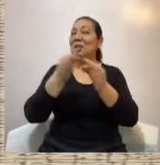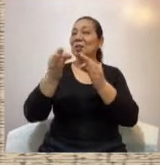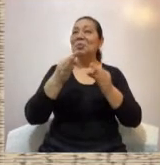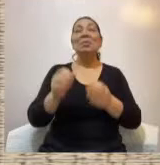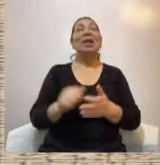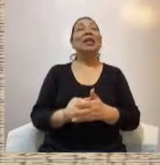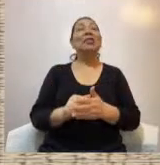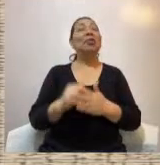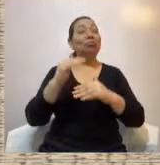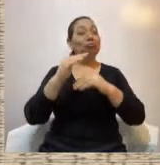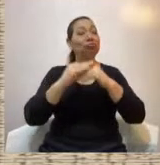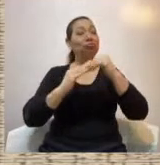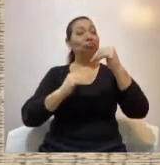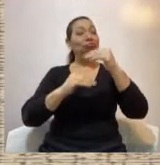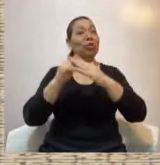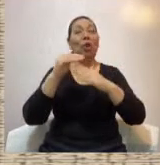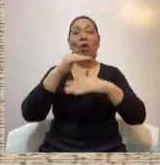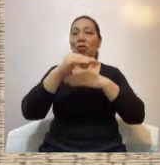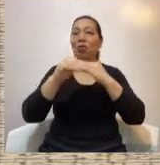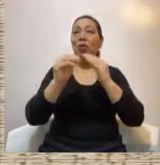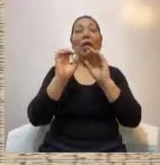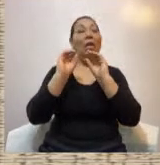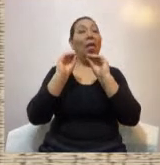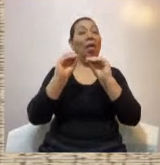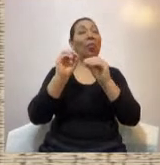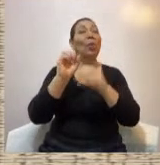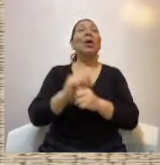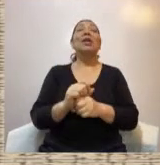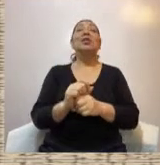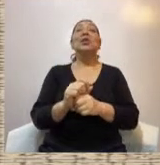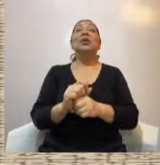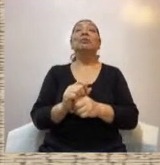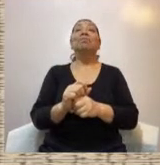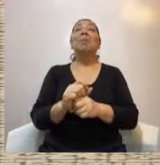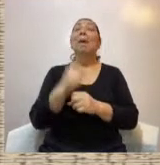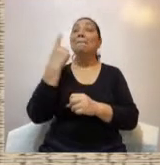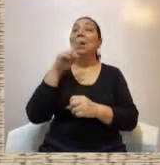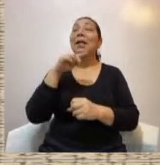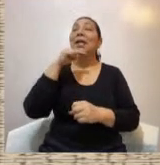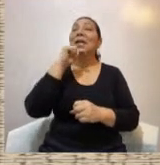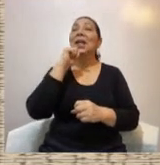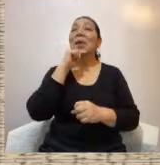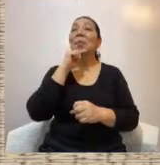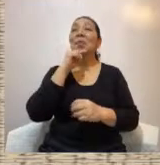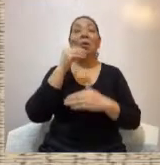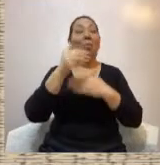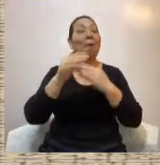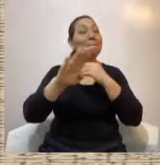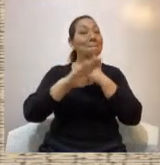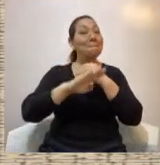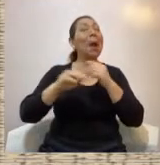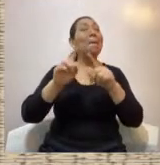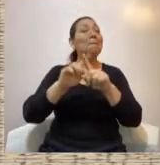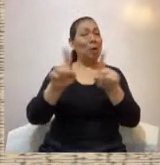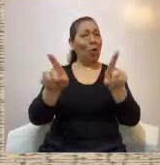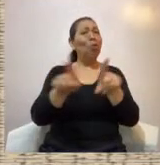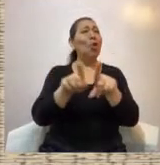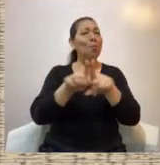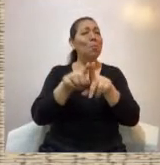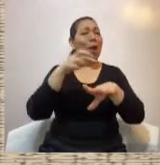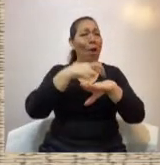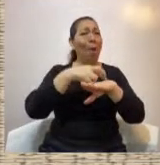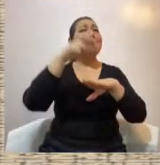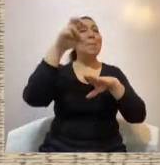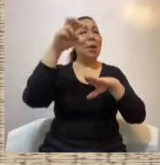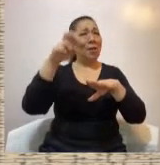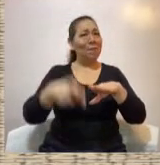estos argumentos que han ido construyendo en torno a la educación para las mujeres en los ámbitos básicos, pero también